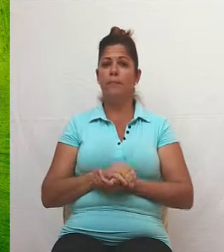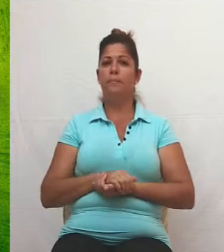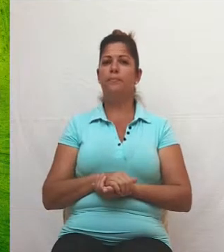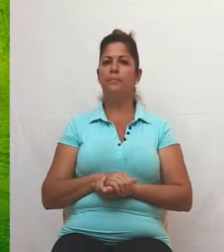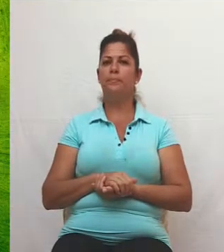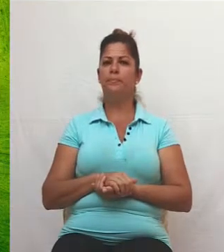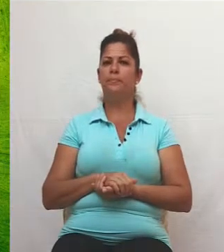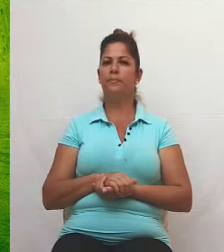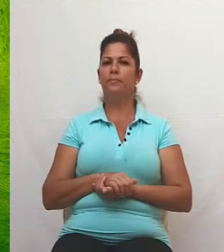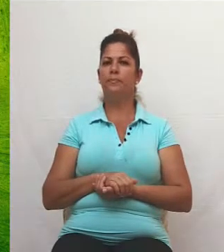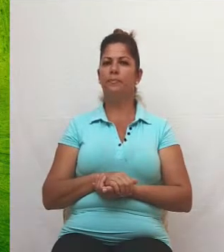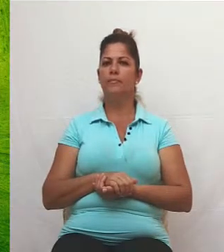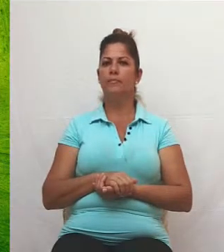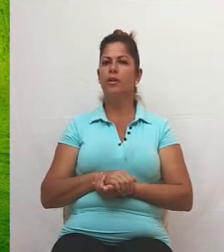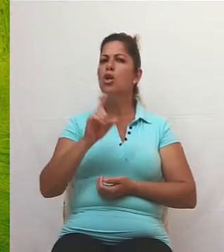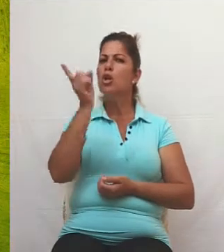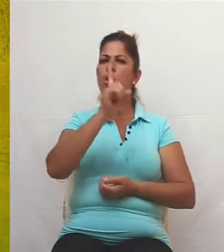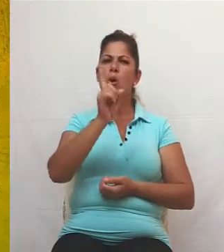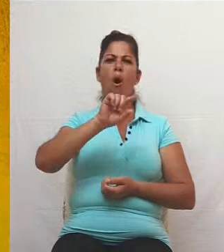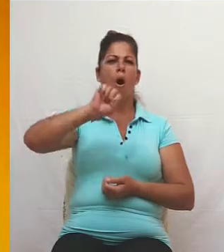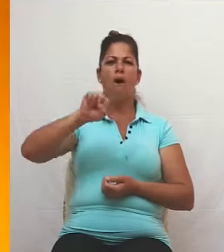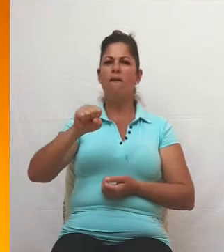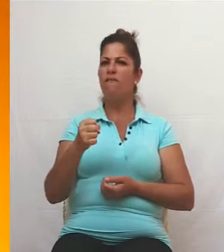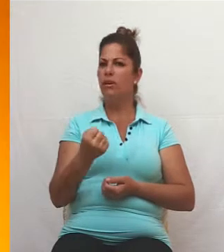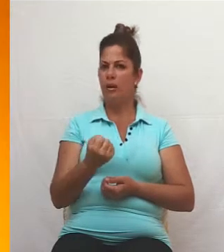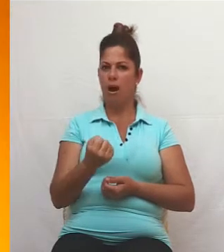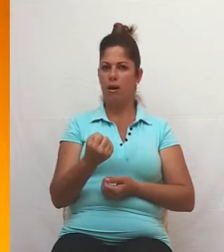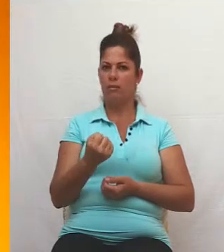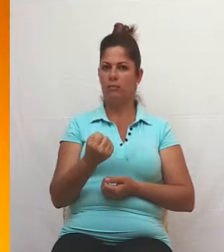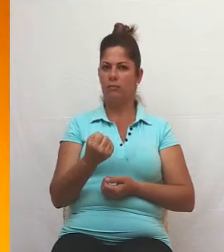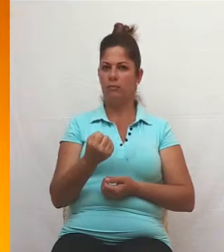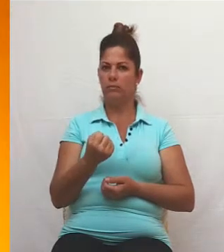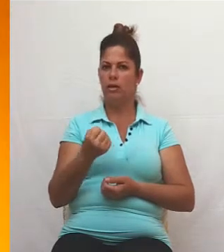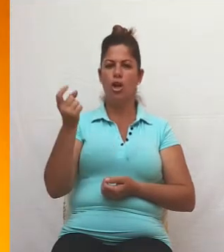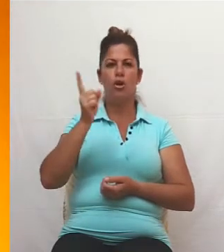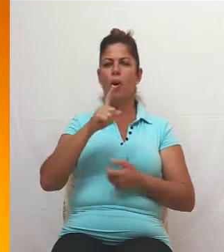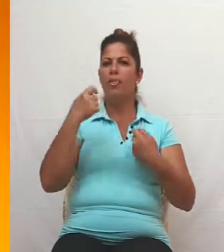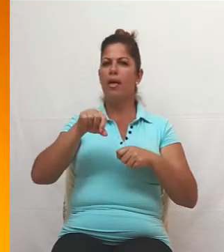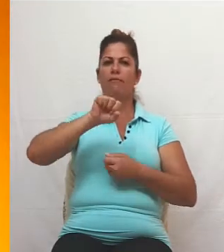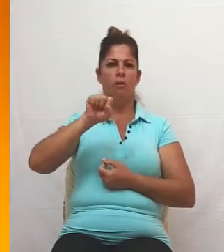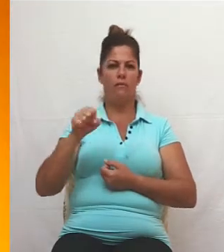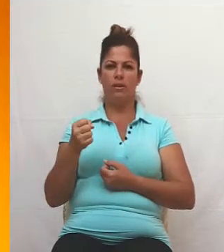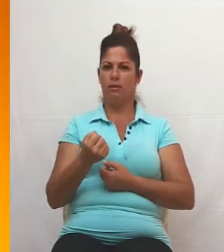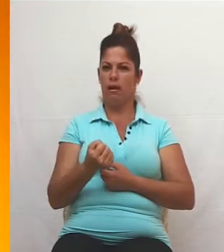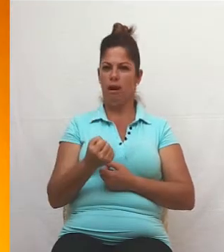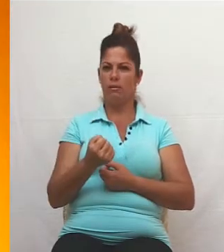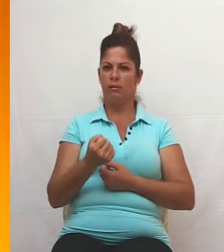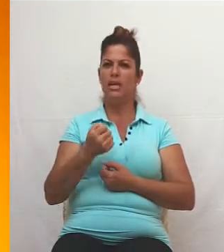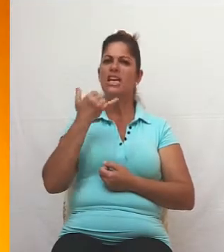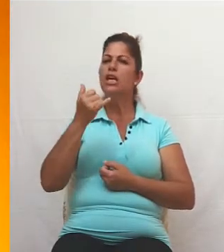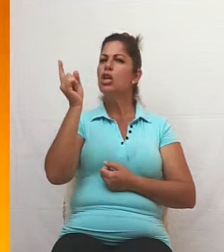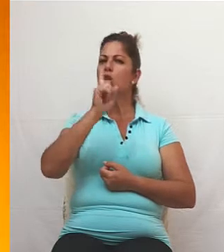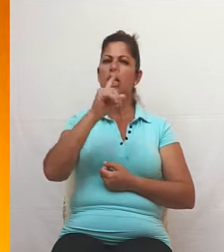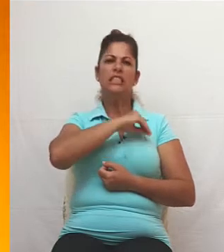por qué no obligarnos es esencial para mantener la atención